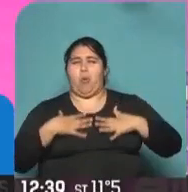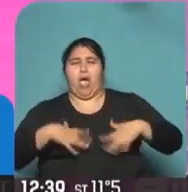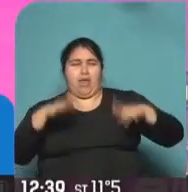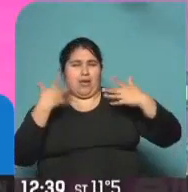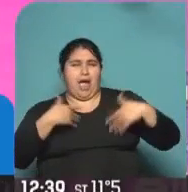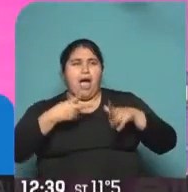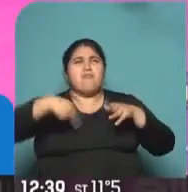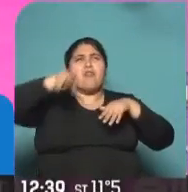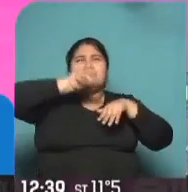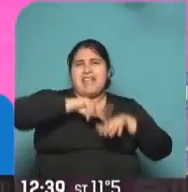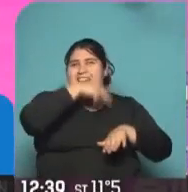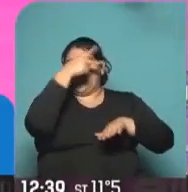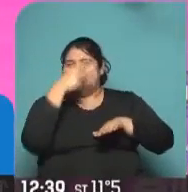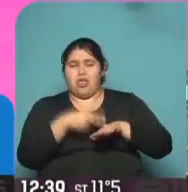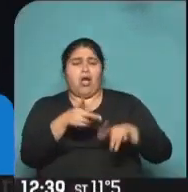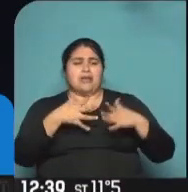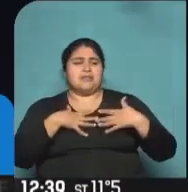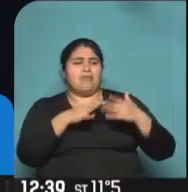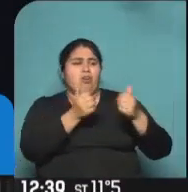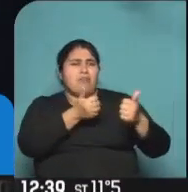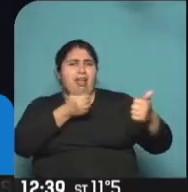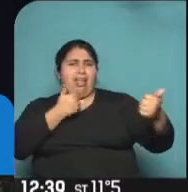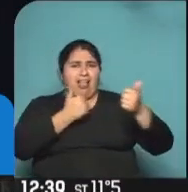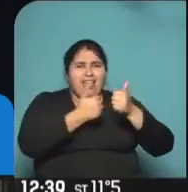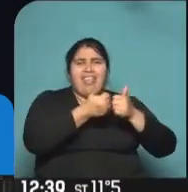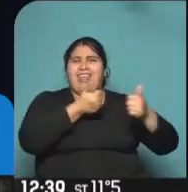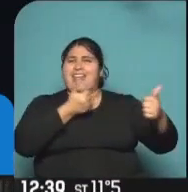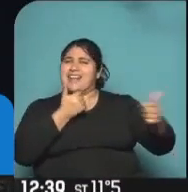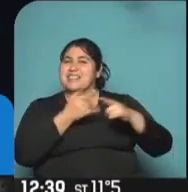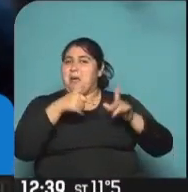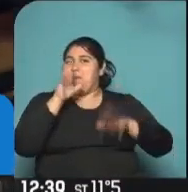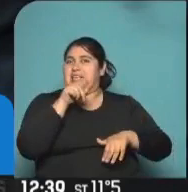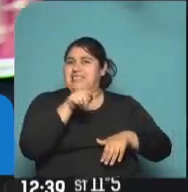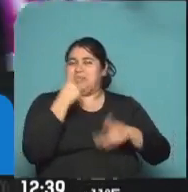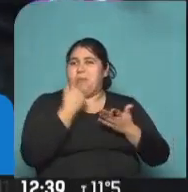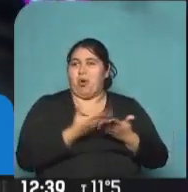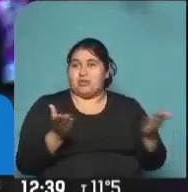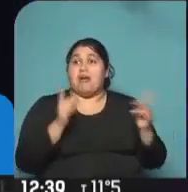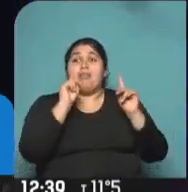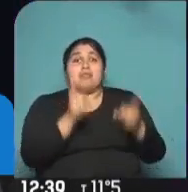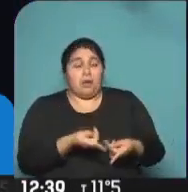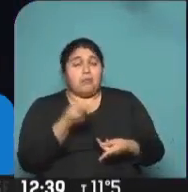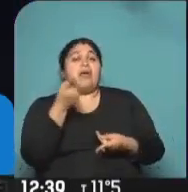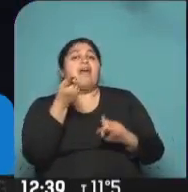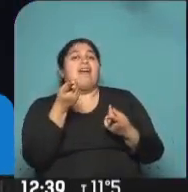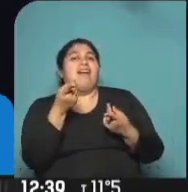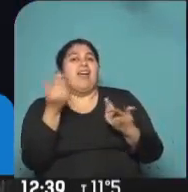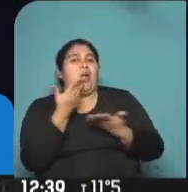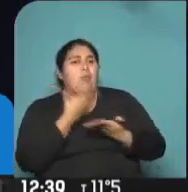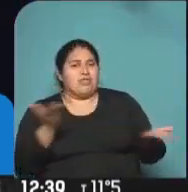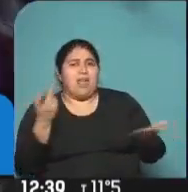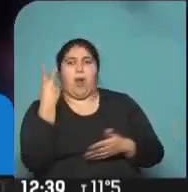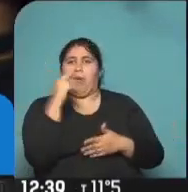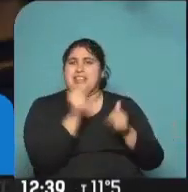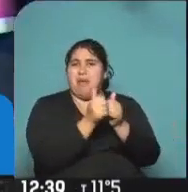saltos por el aire y mucho despegue entre las dos componentes de la pareja. Y habrá un broche de oro para acompañar a las 20 parejas que van a estar